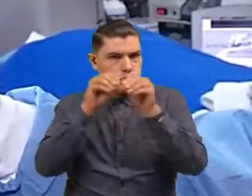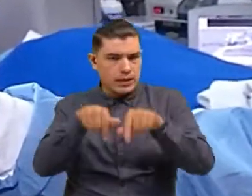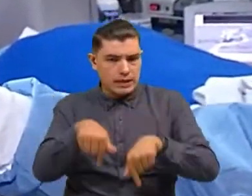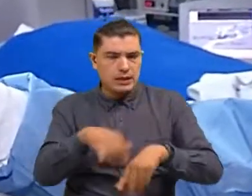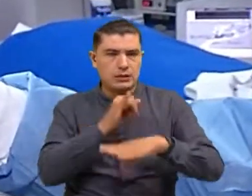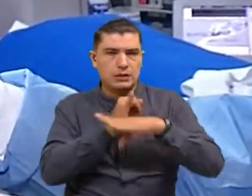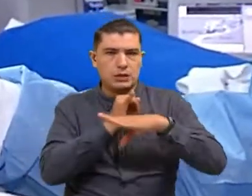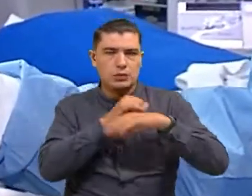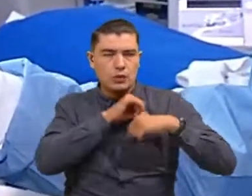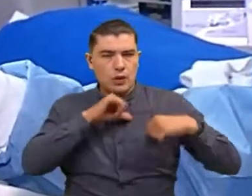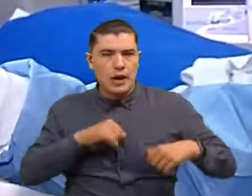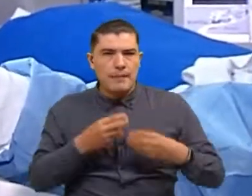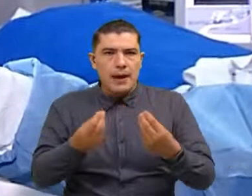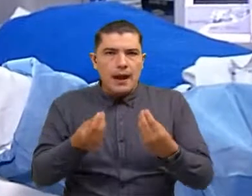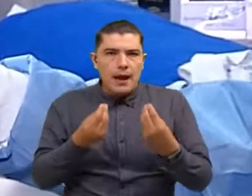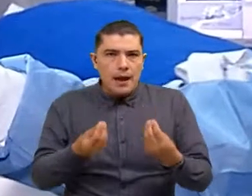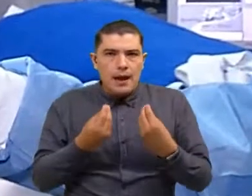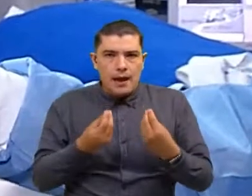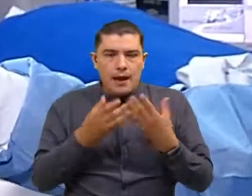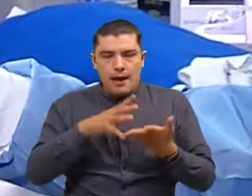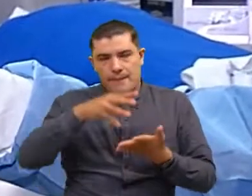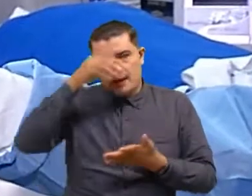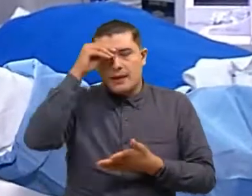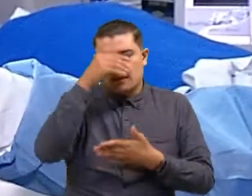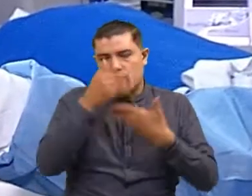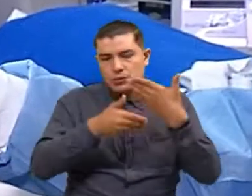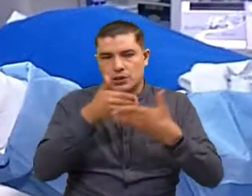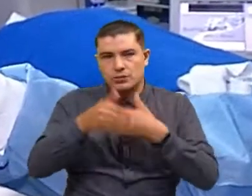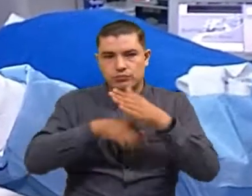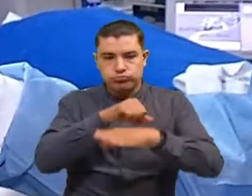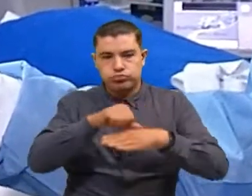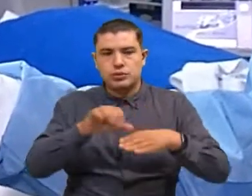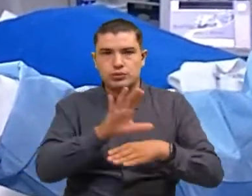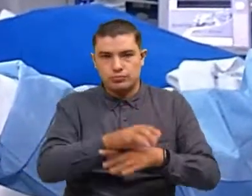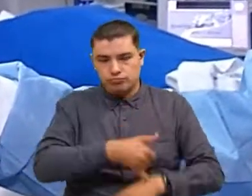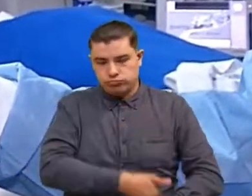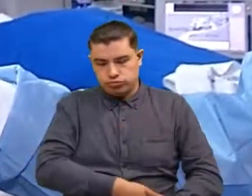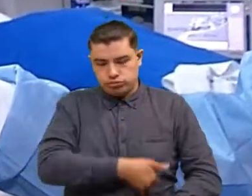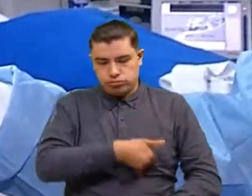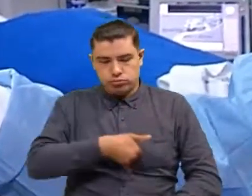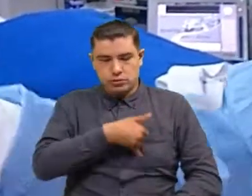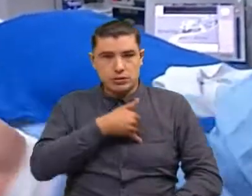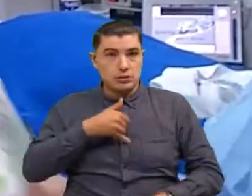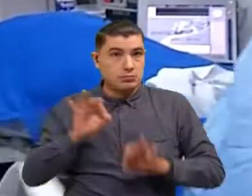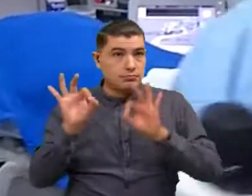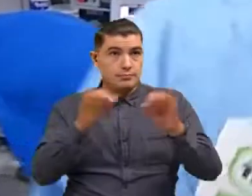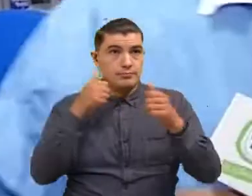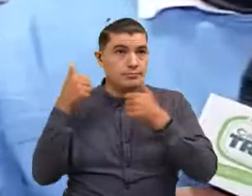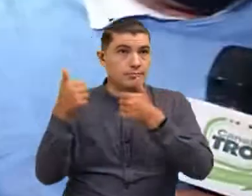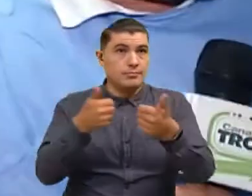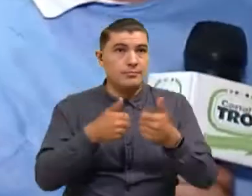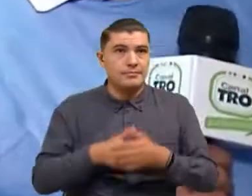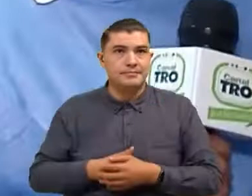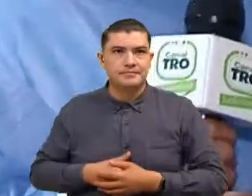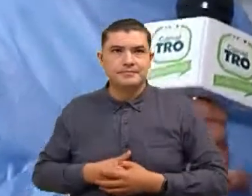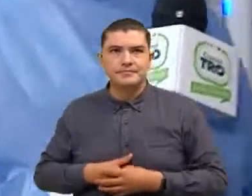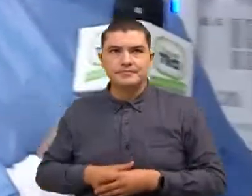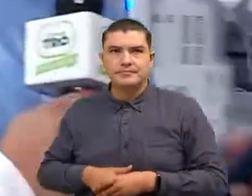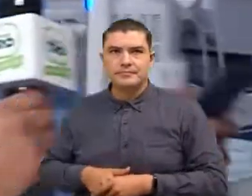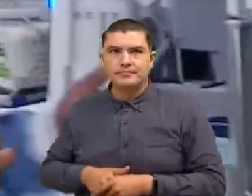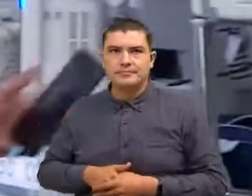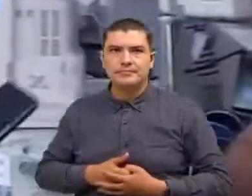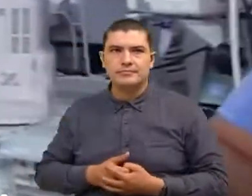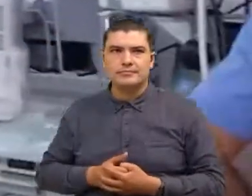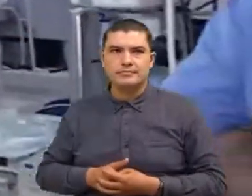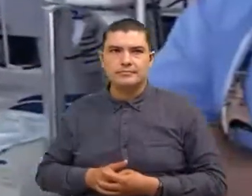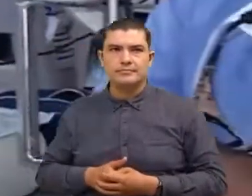Corazón para realizar completamente este procedimiento y lo logra muy bien. Doctor Alexander, caso de éxito, ¿y